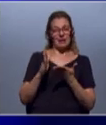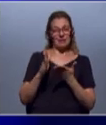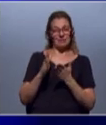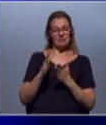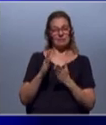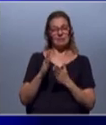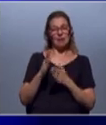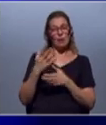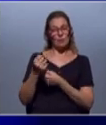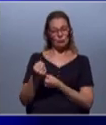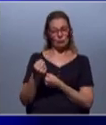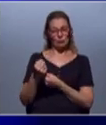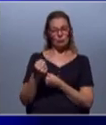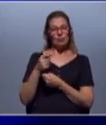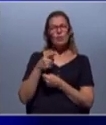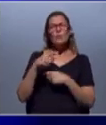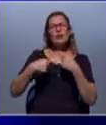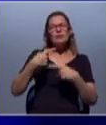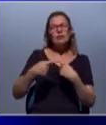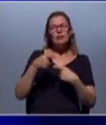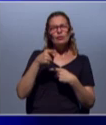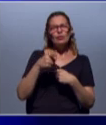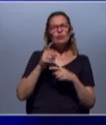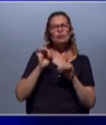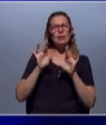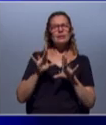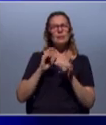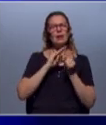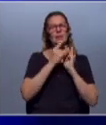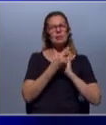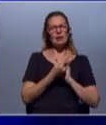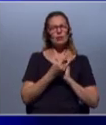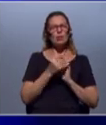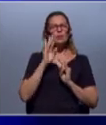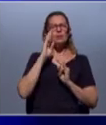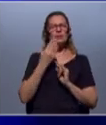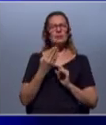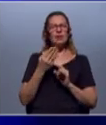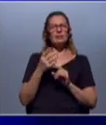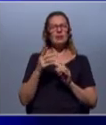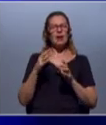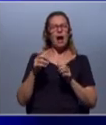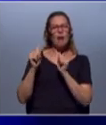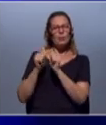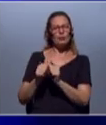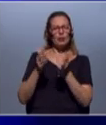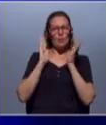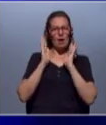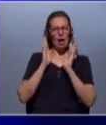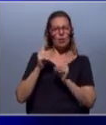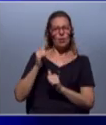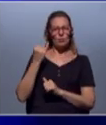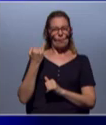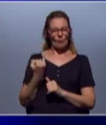no sea en su carácter en su carácter de parlamentario electo sino como representante legal de mannini ese asunto